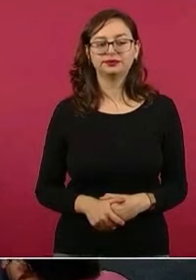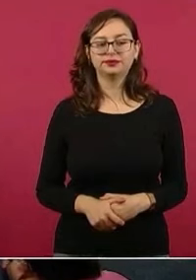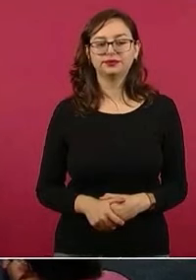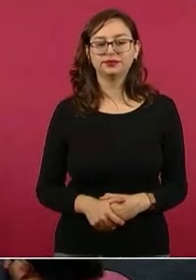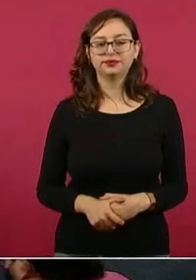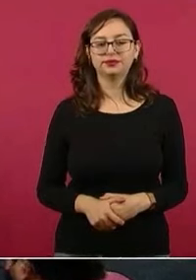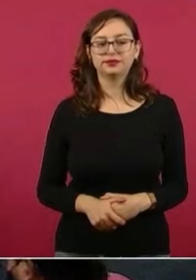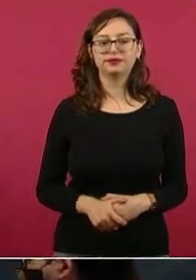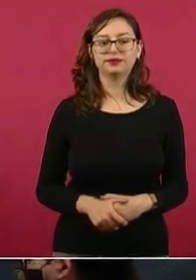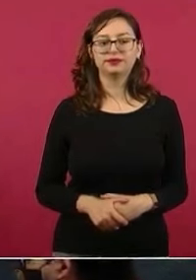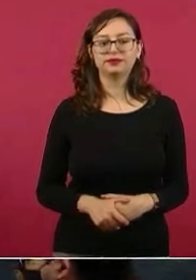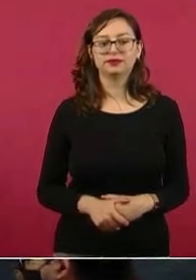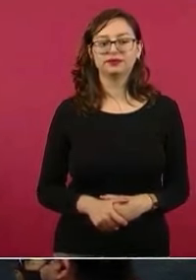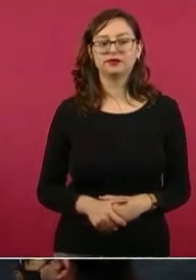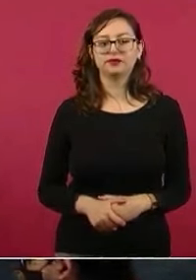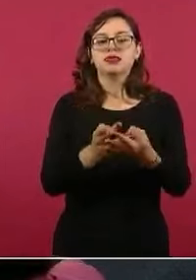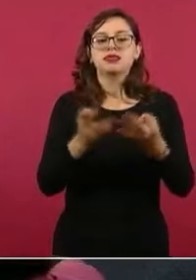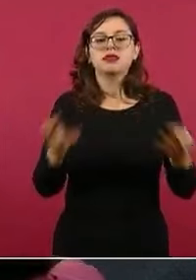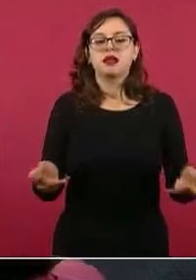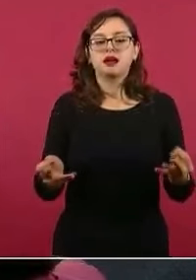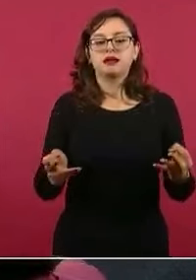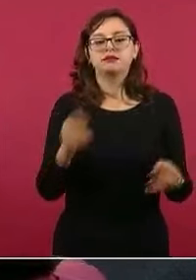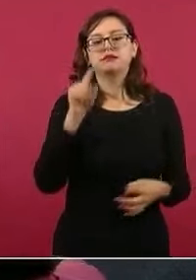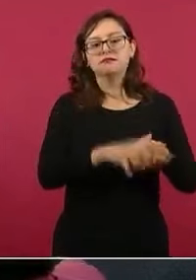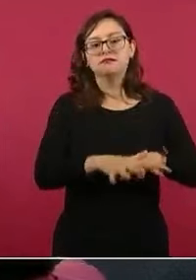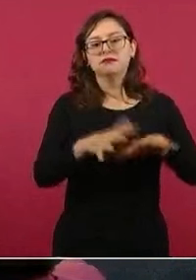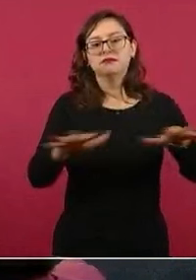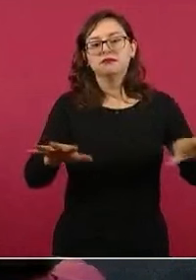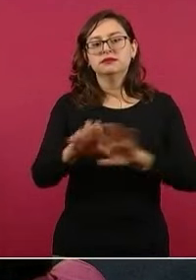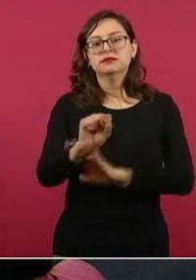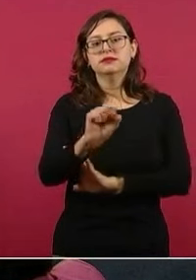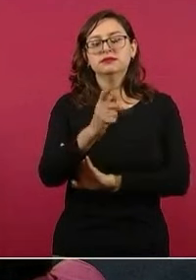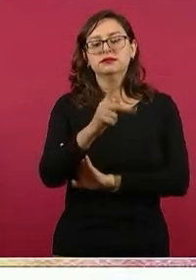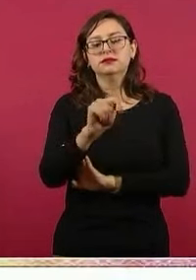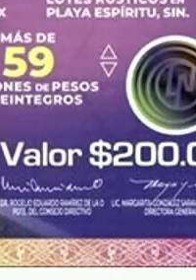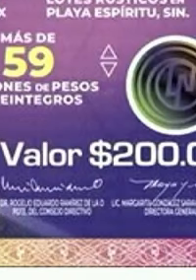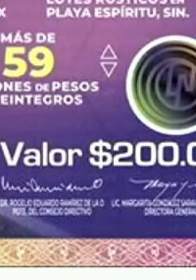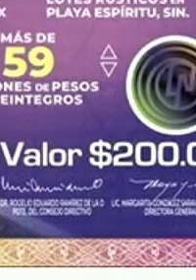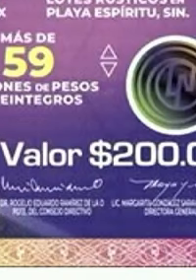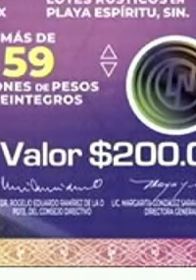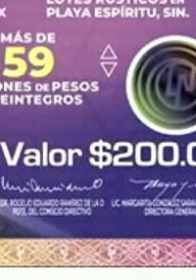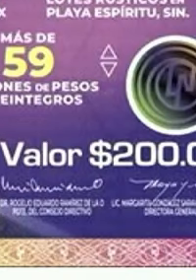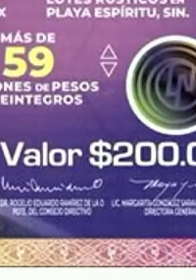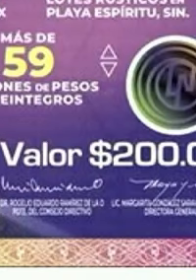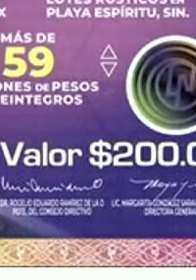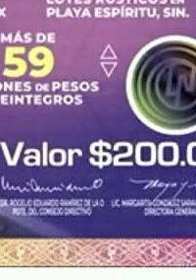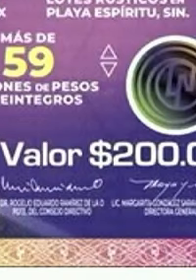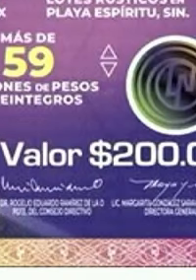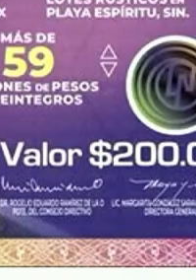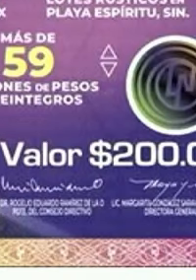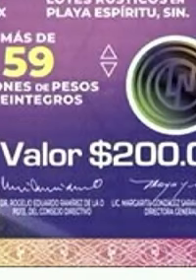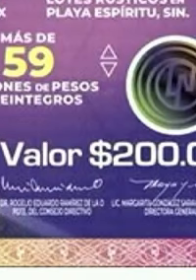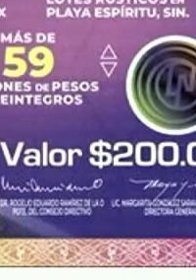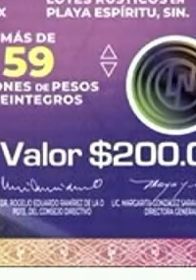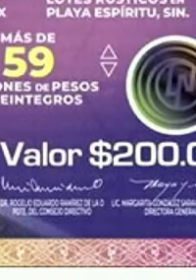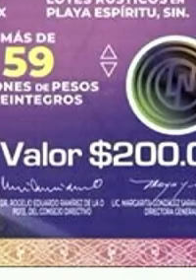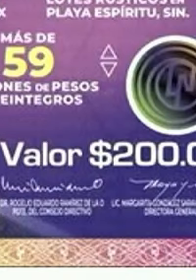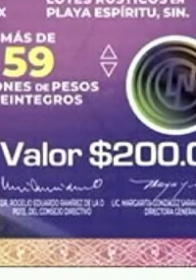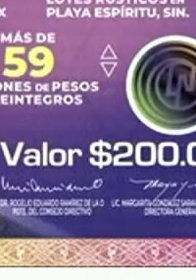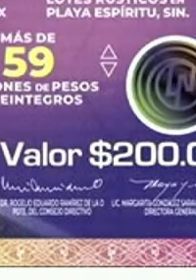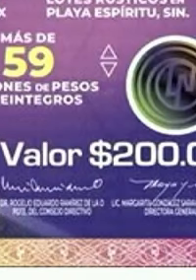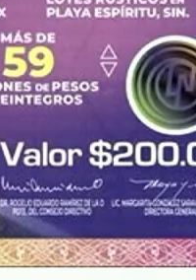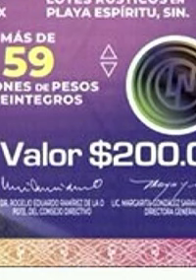son los terrenos en Playa Espíritu. Son 200 lotes. Una casa en Jardines del Pedregal. No, pues esa